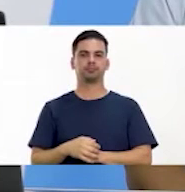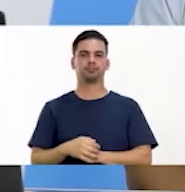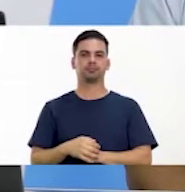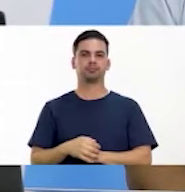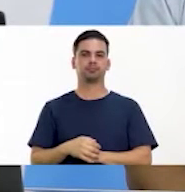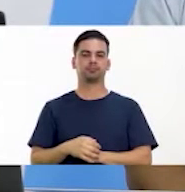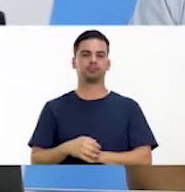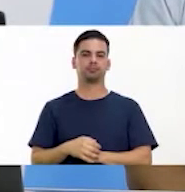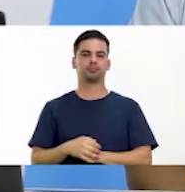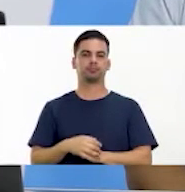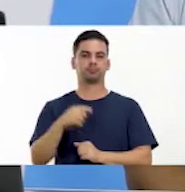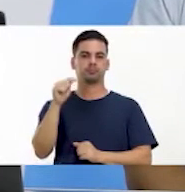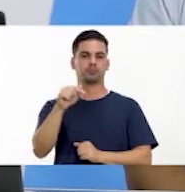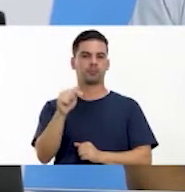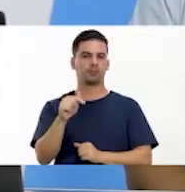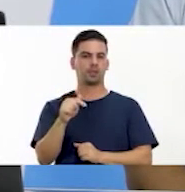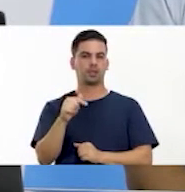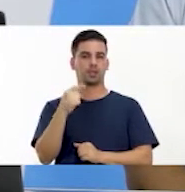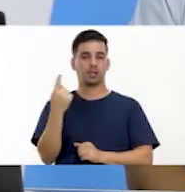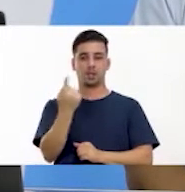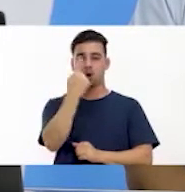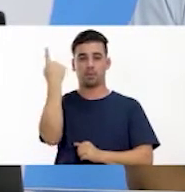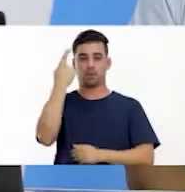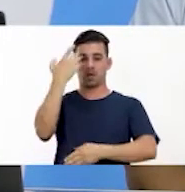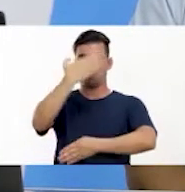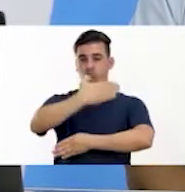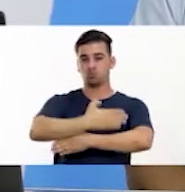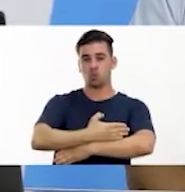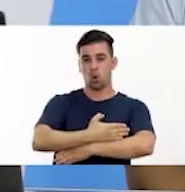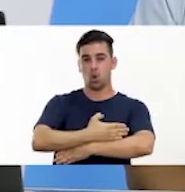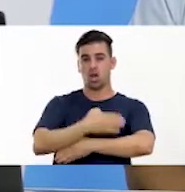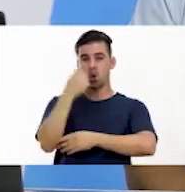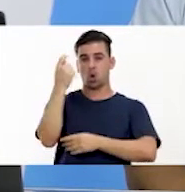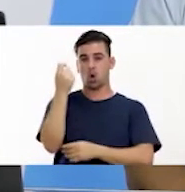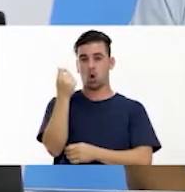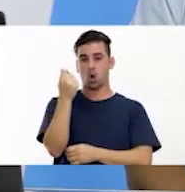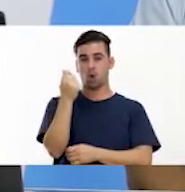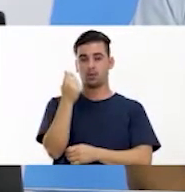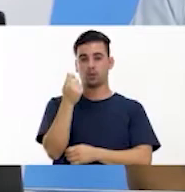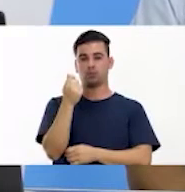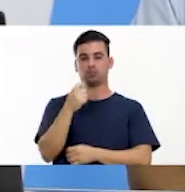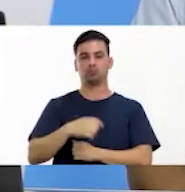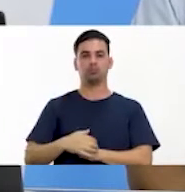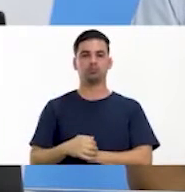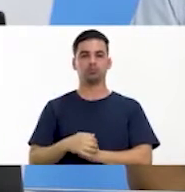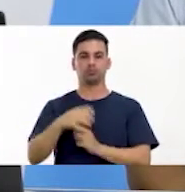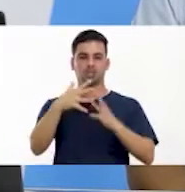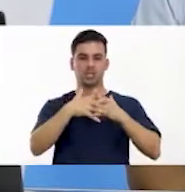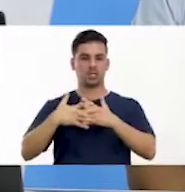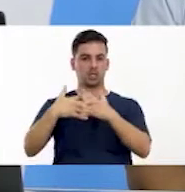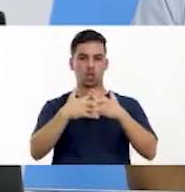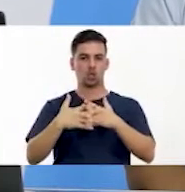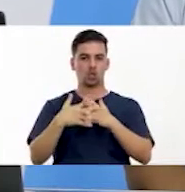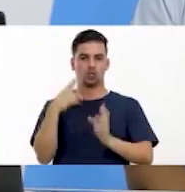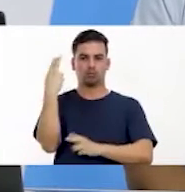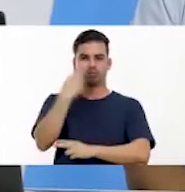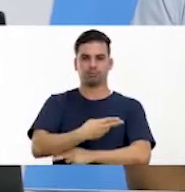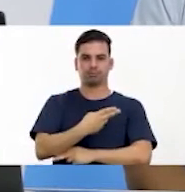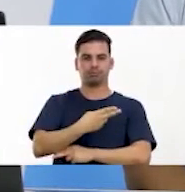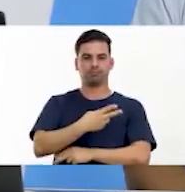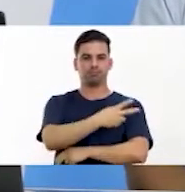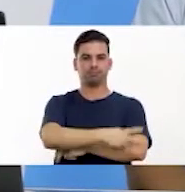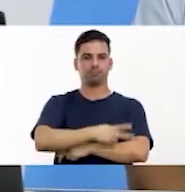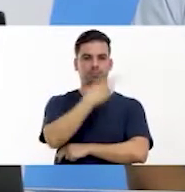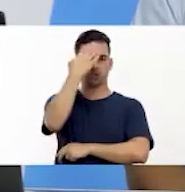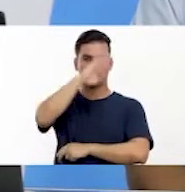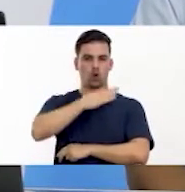Unidas con respecto a la condena al bloqueo económico, comercial y financiero que Estados Unidos le tiene